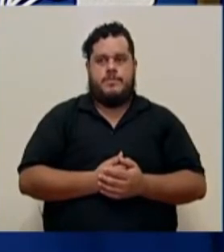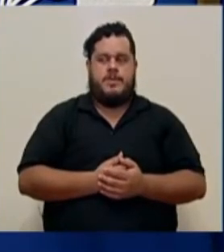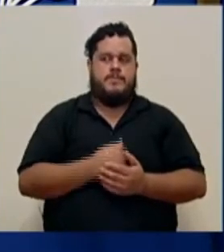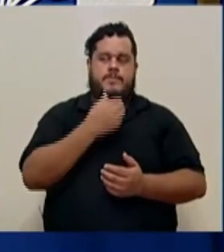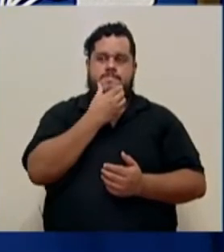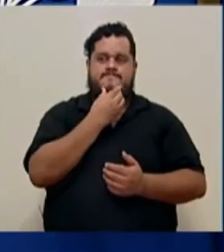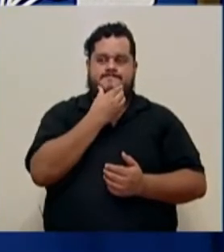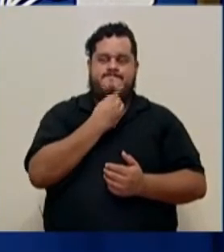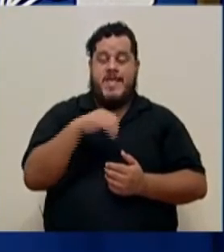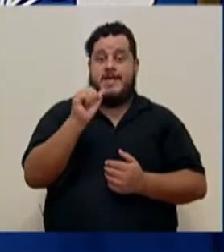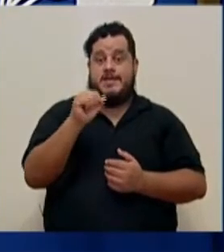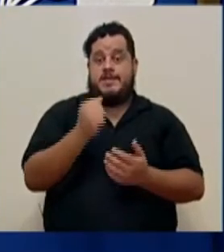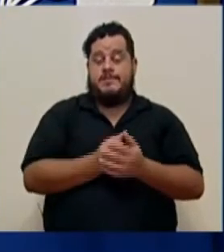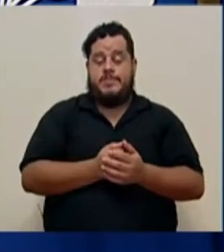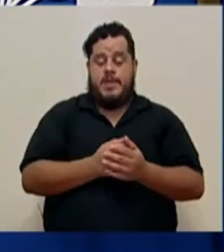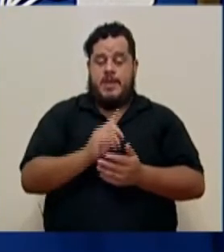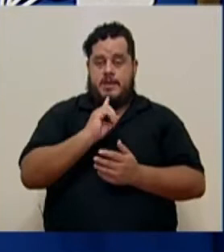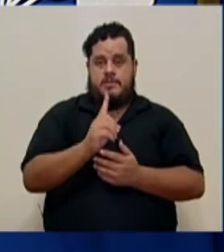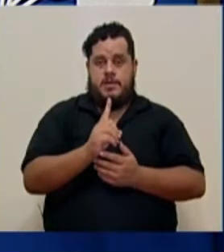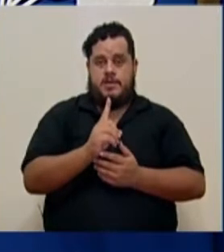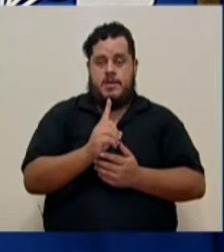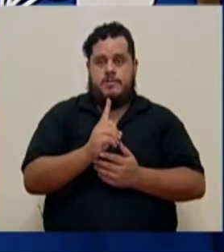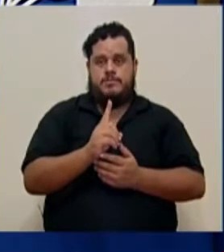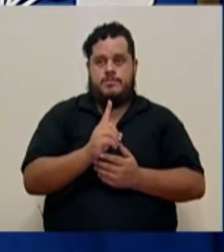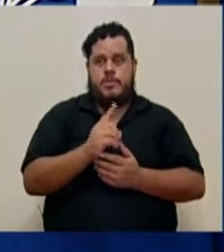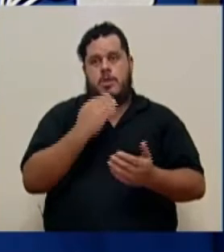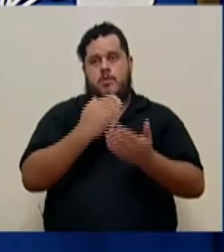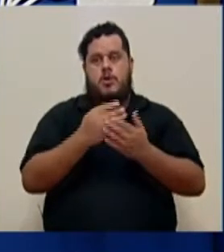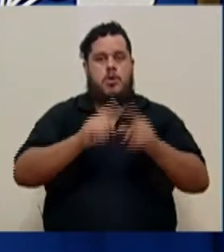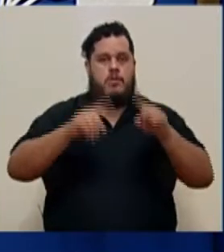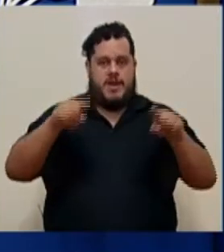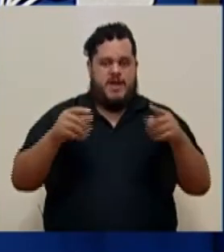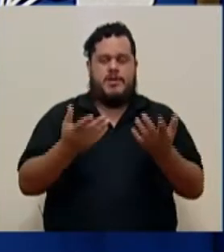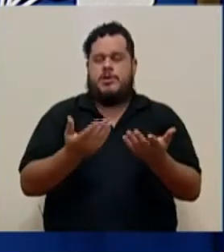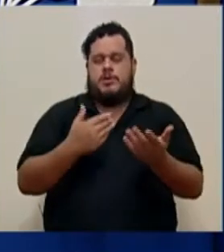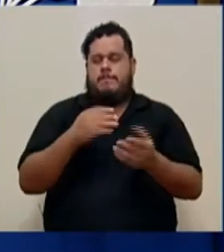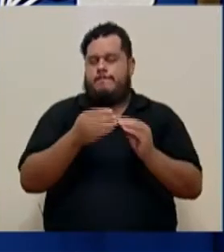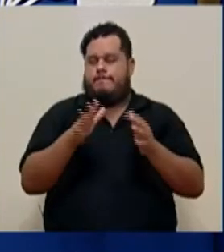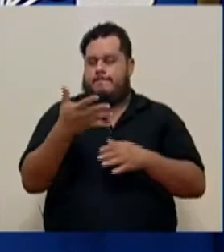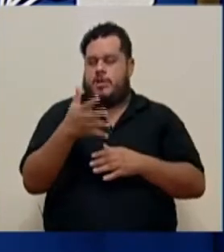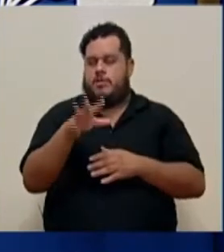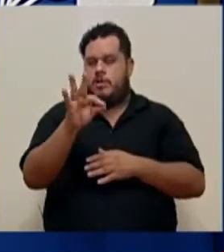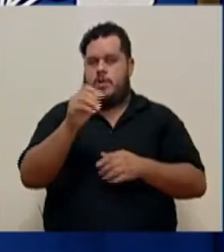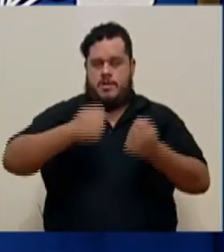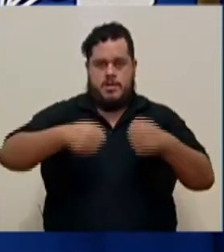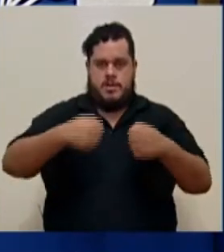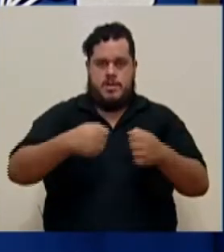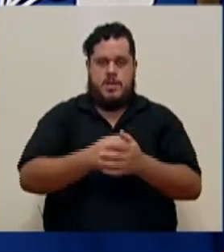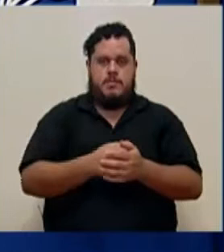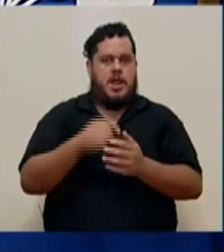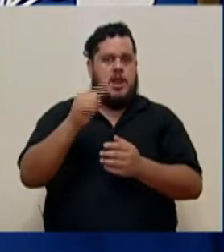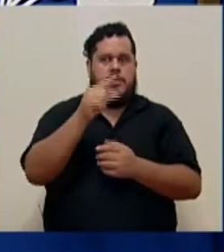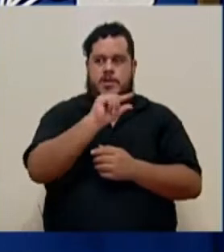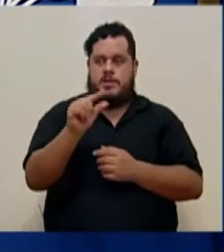Sí, lo que se prevé en realidad es variable. Yo desde más o menos el 9 de septiembre o